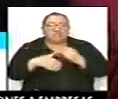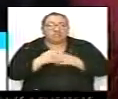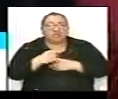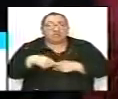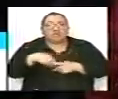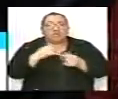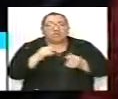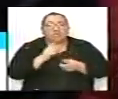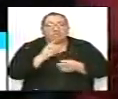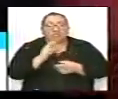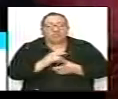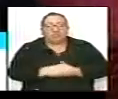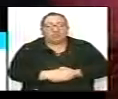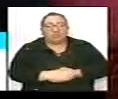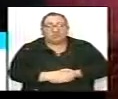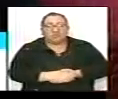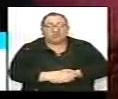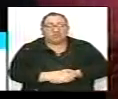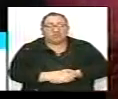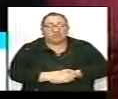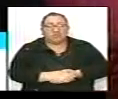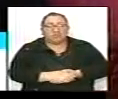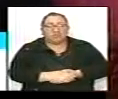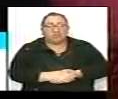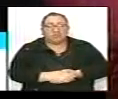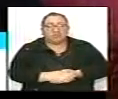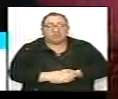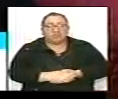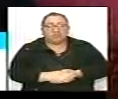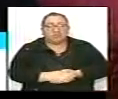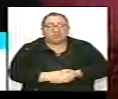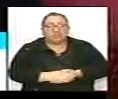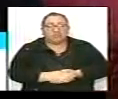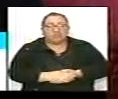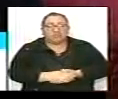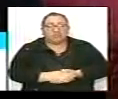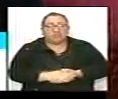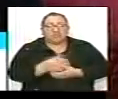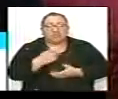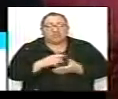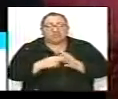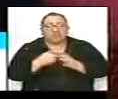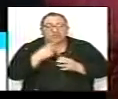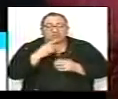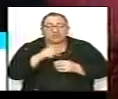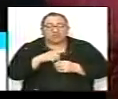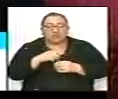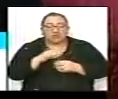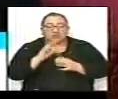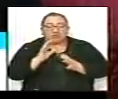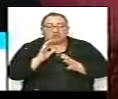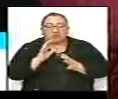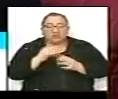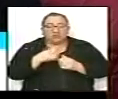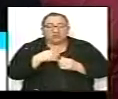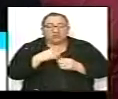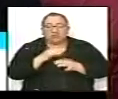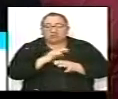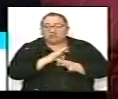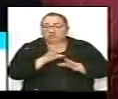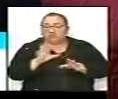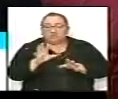son profesores. Entonces hay un sesgo, pues, hay un sesgo. Legítimo, por supuesto, la